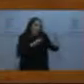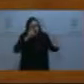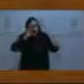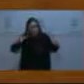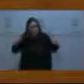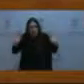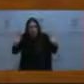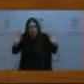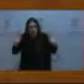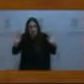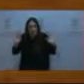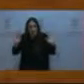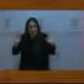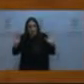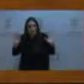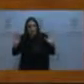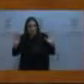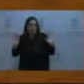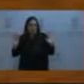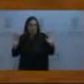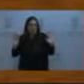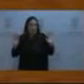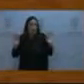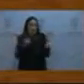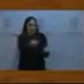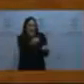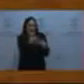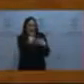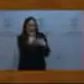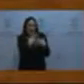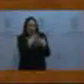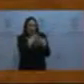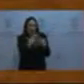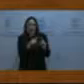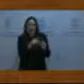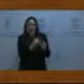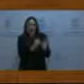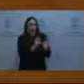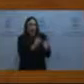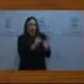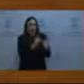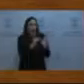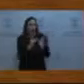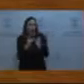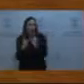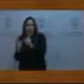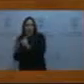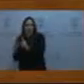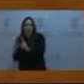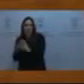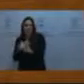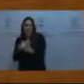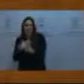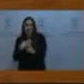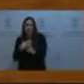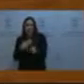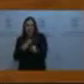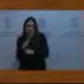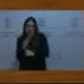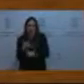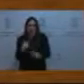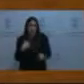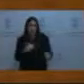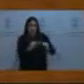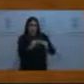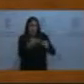posibilidad. No puede seguir dándonos esta información de forma sesgada, como ha hecho usted hoy aquí, en esta materia que coincido con usted,